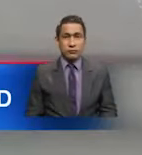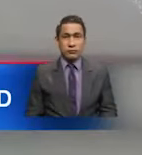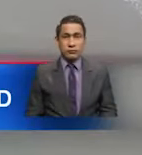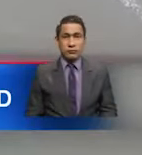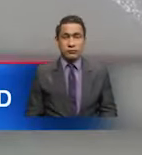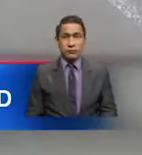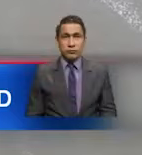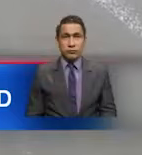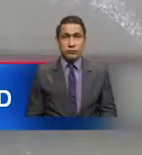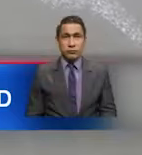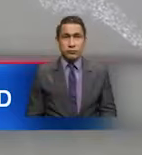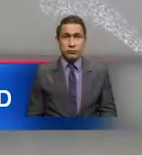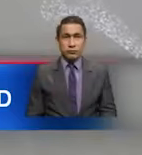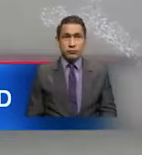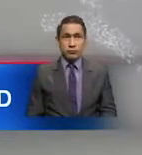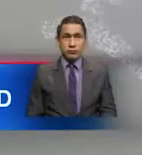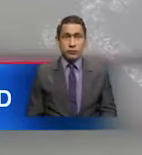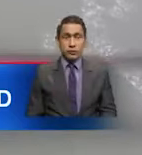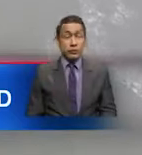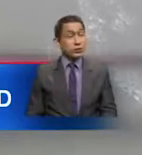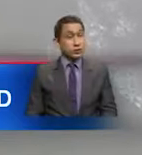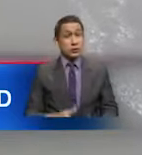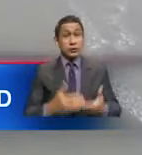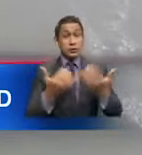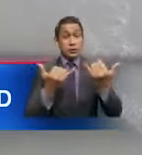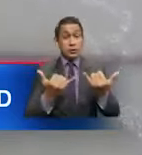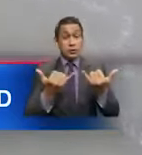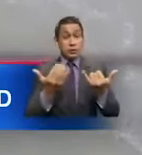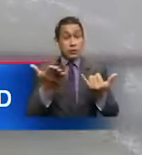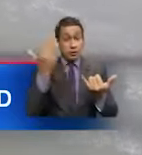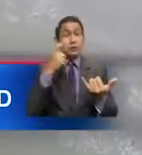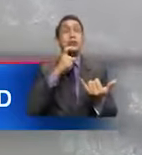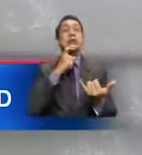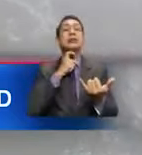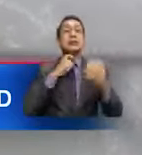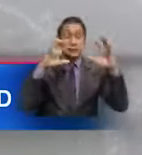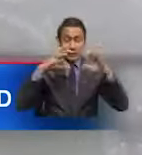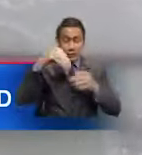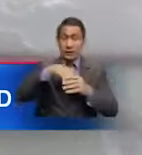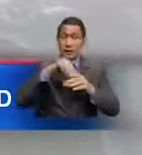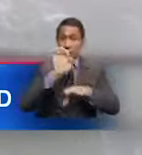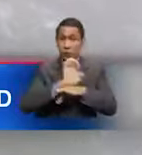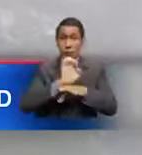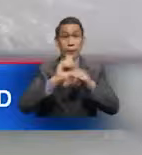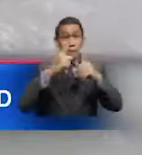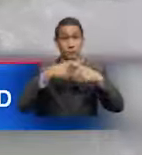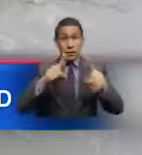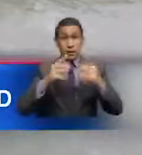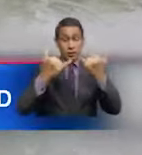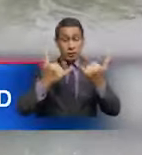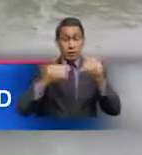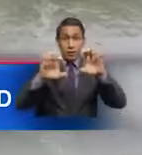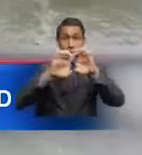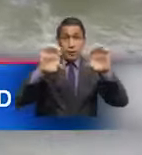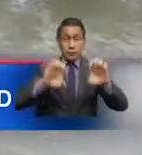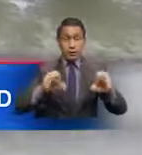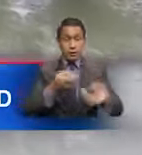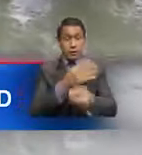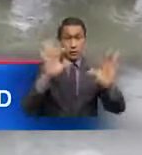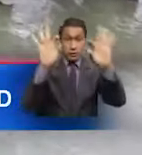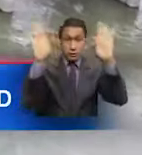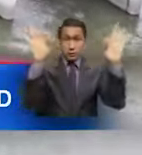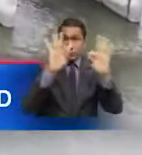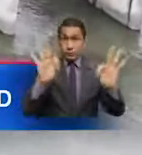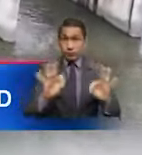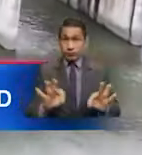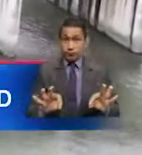A un mes que termine el estiaje o época de pocas lluvias en Ecuador, las principales hidroeléctricas del país están operando al 90%